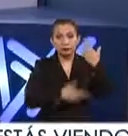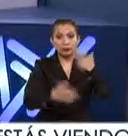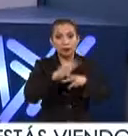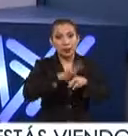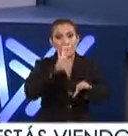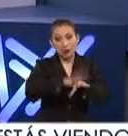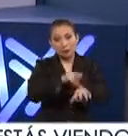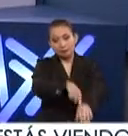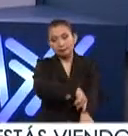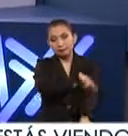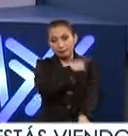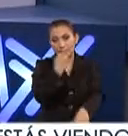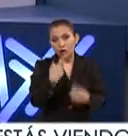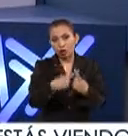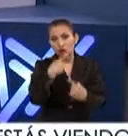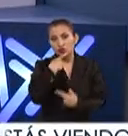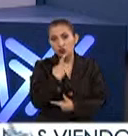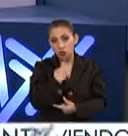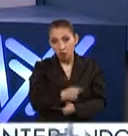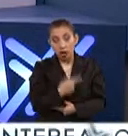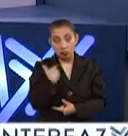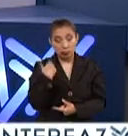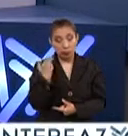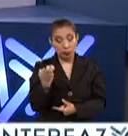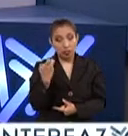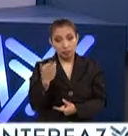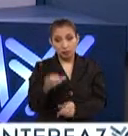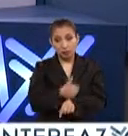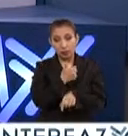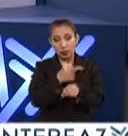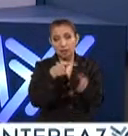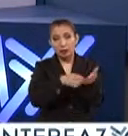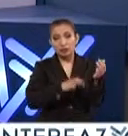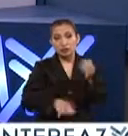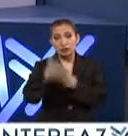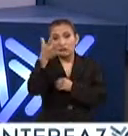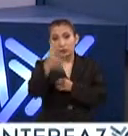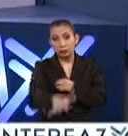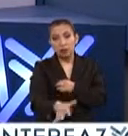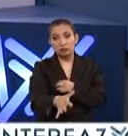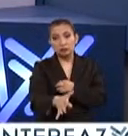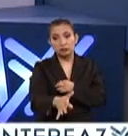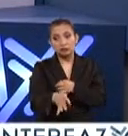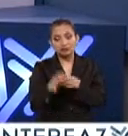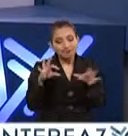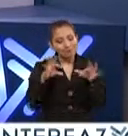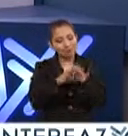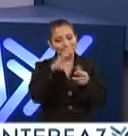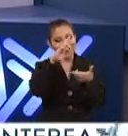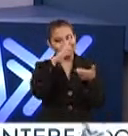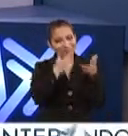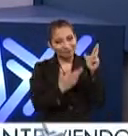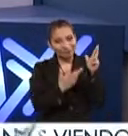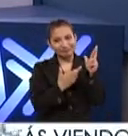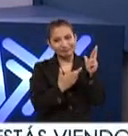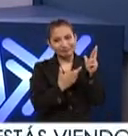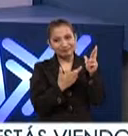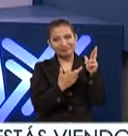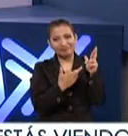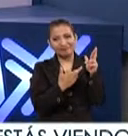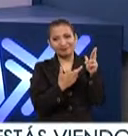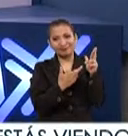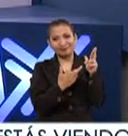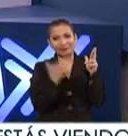Regresamos para seguir platicando sobre la Cruz Roja, que por cierto fue fundada en 1910, muy ad hoc a la revolución y a las